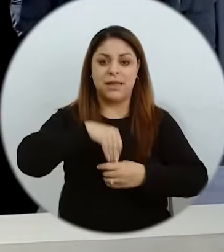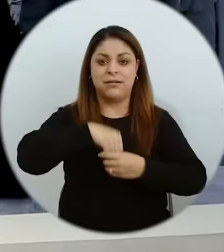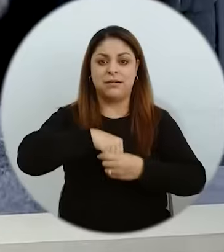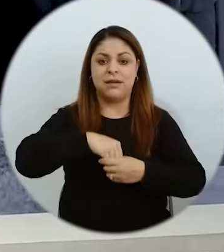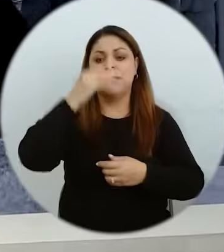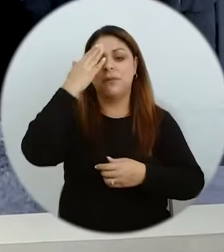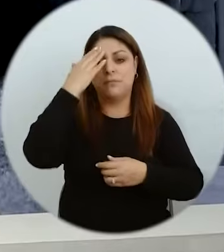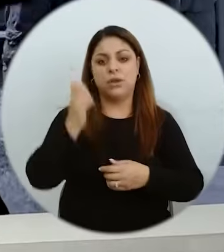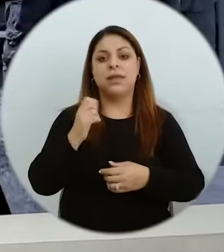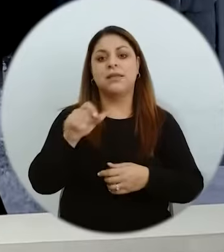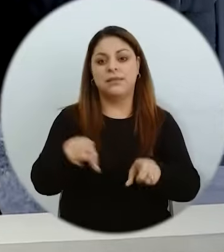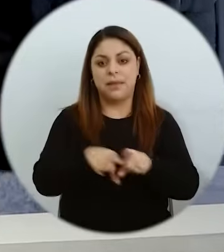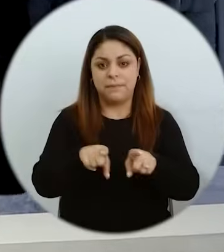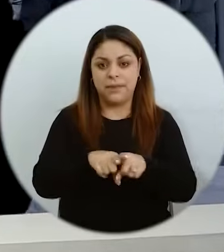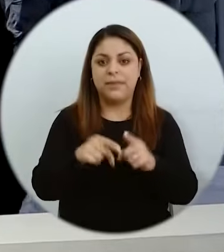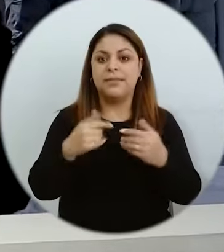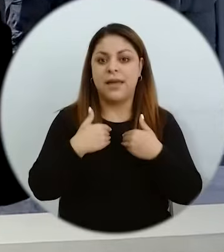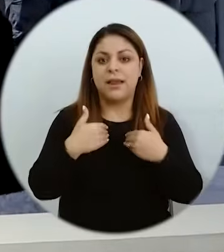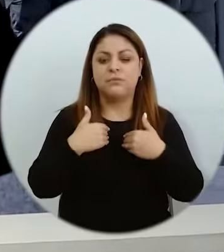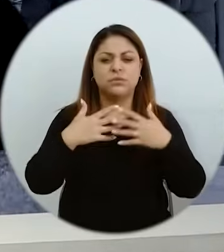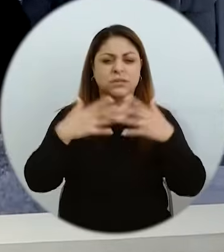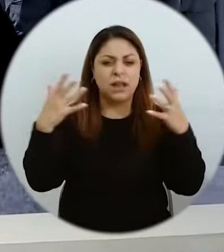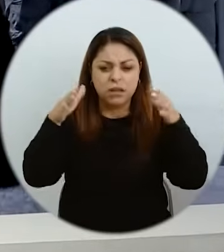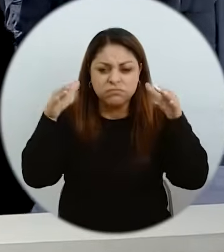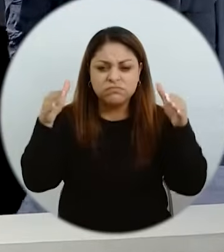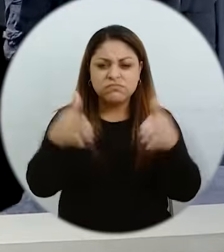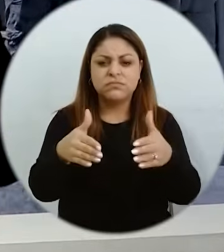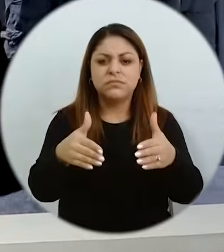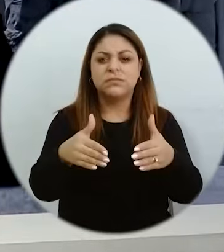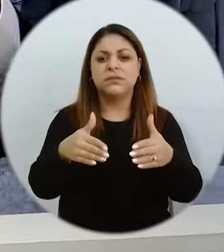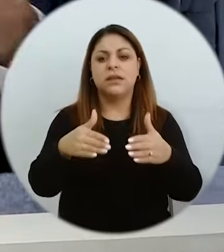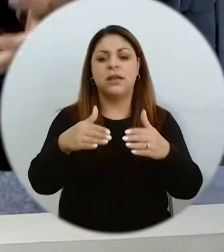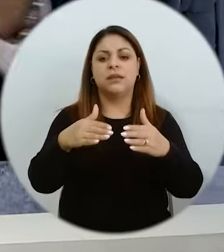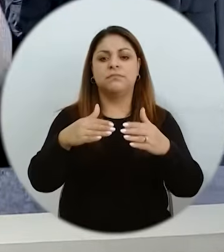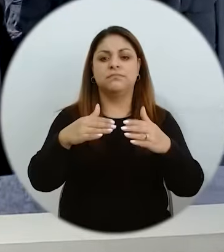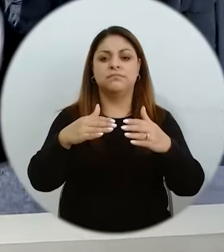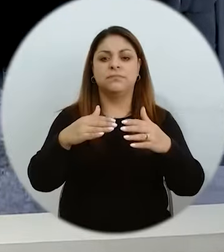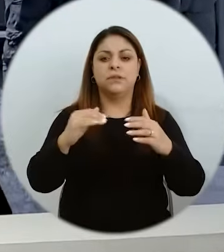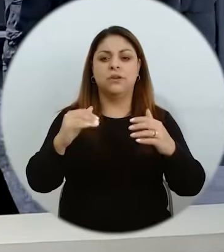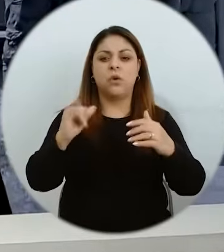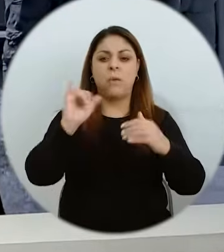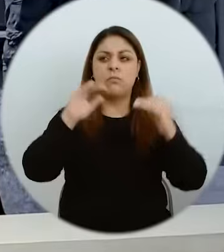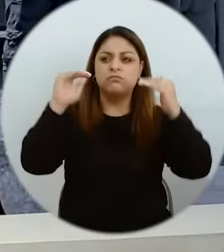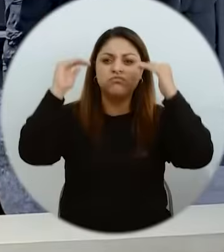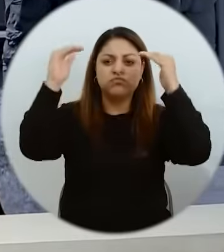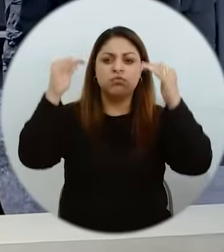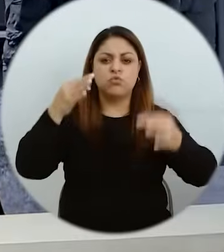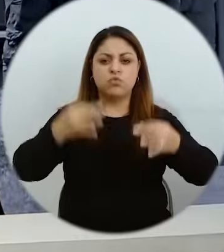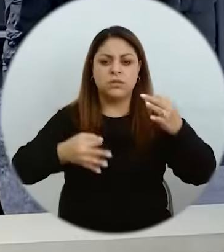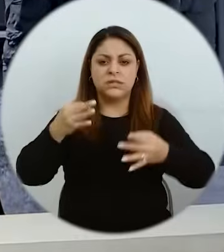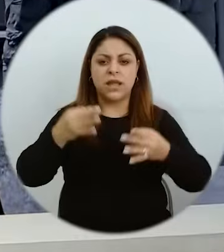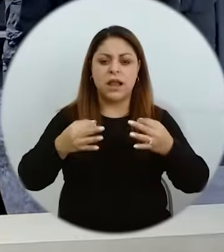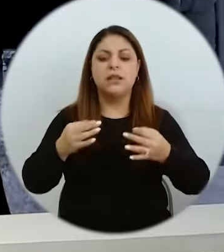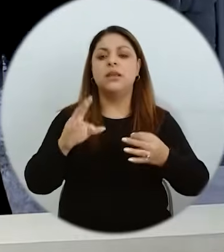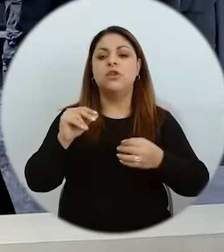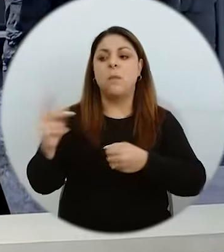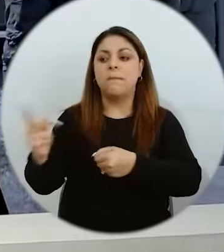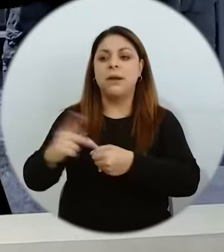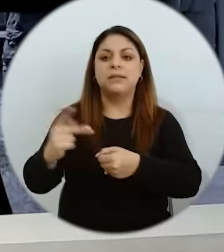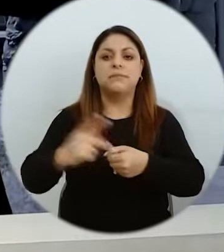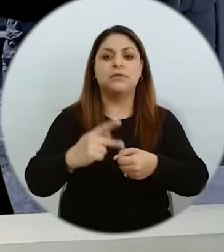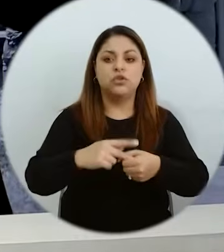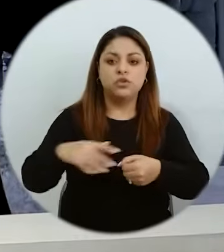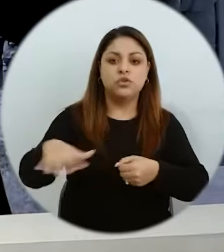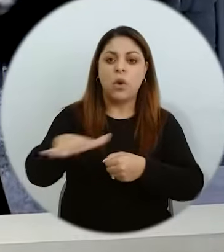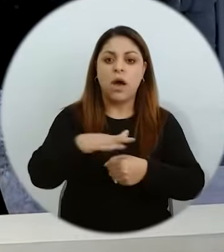estamentos y participación interna, porque lo que también tenemos es una gran concentración en la cúpula judicial, y